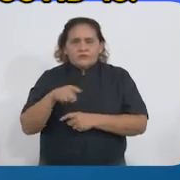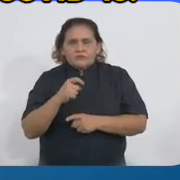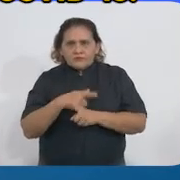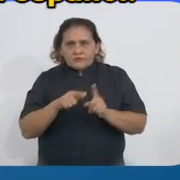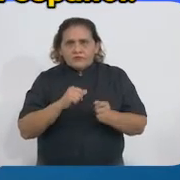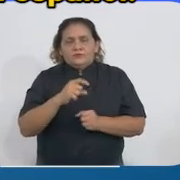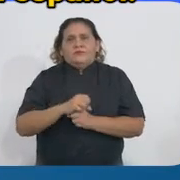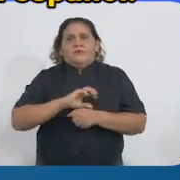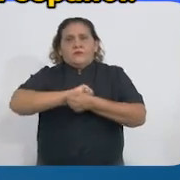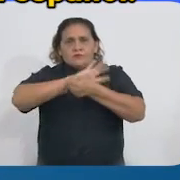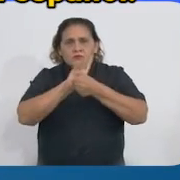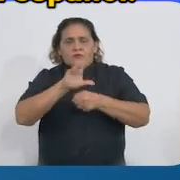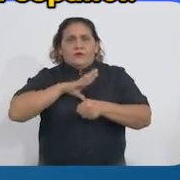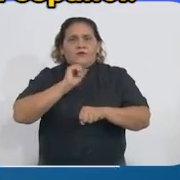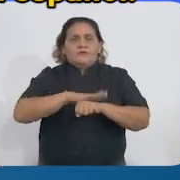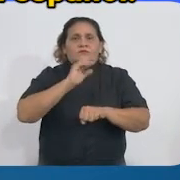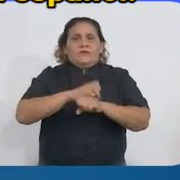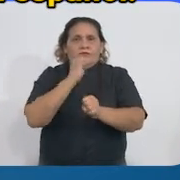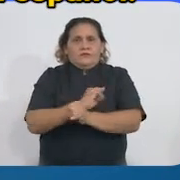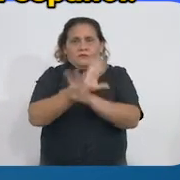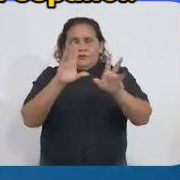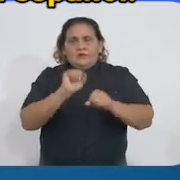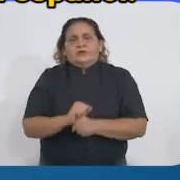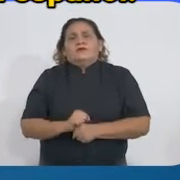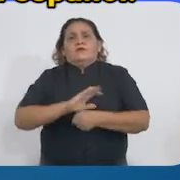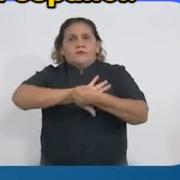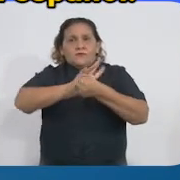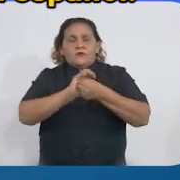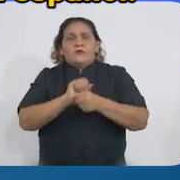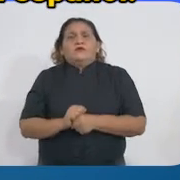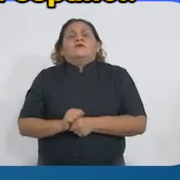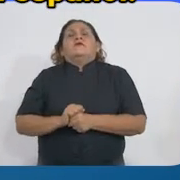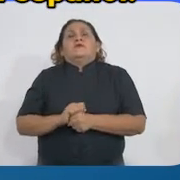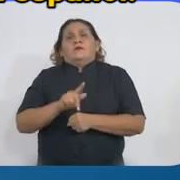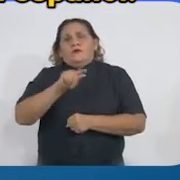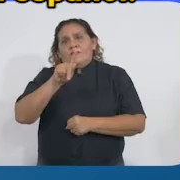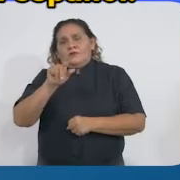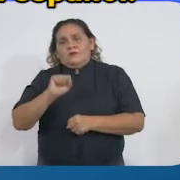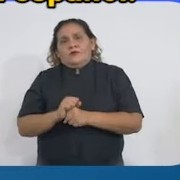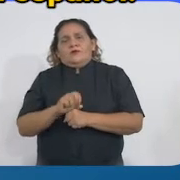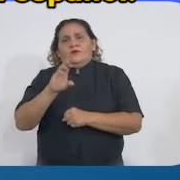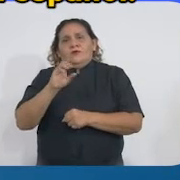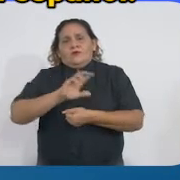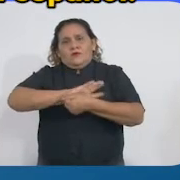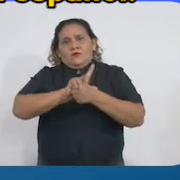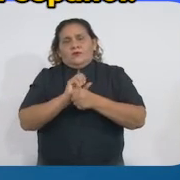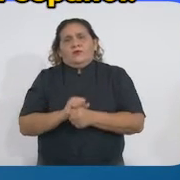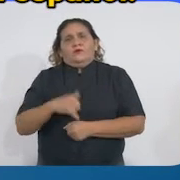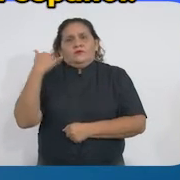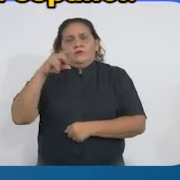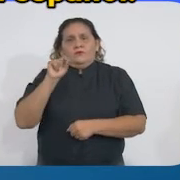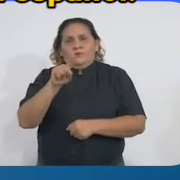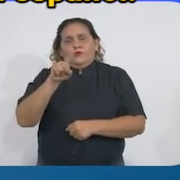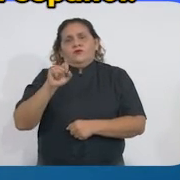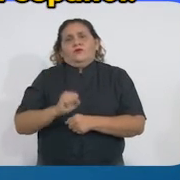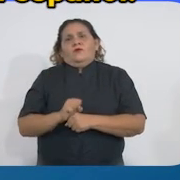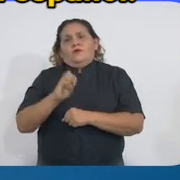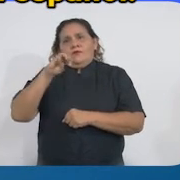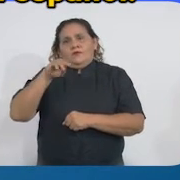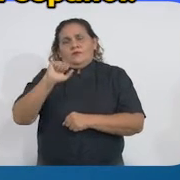exclusivo de personas que presenten síntomas del coronavirus COVID-19. Hay más información sobre el COVID-19 en la página de internet